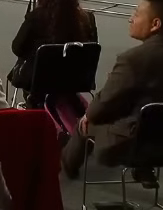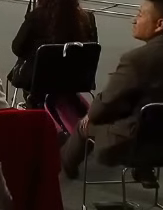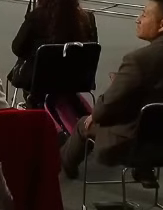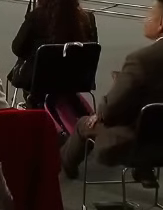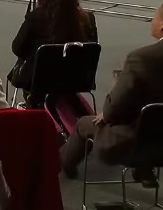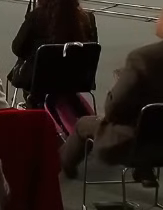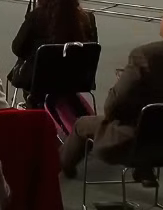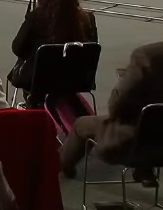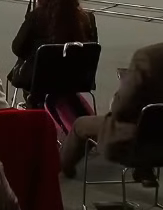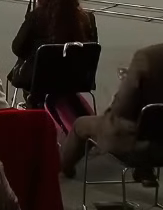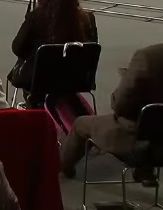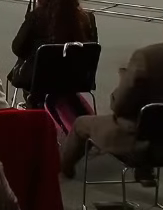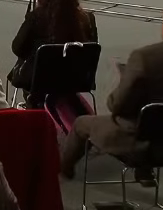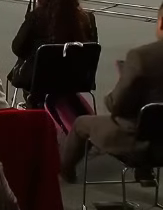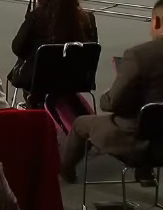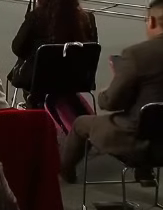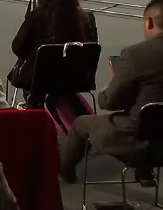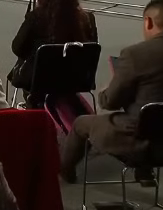Esos eran los acuerdos.